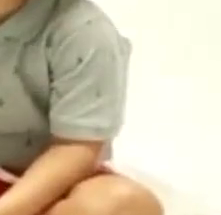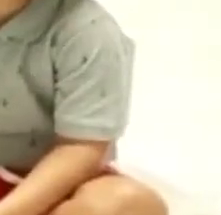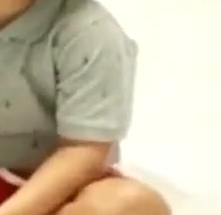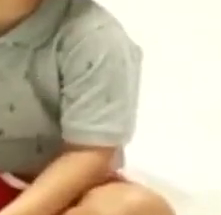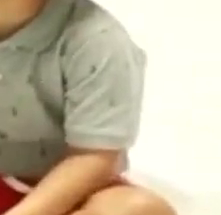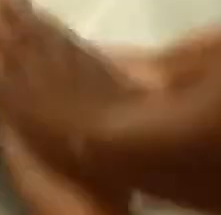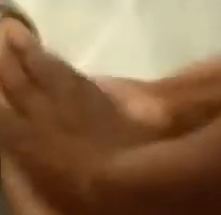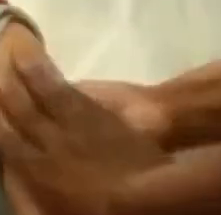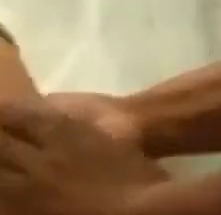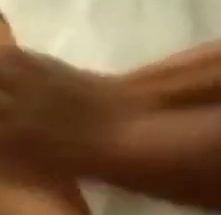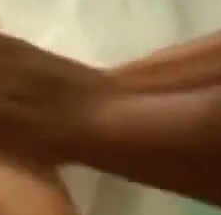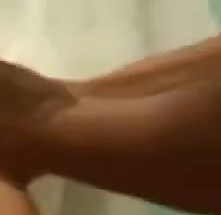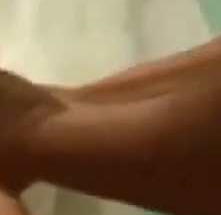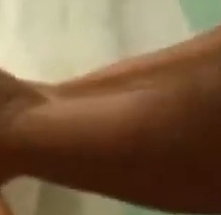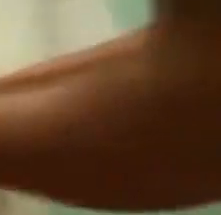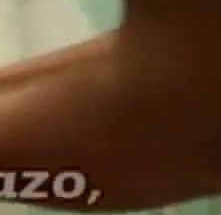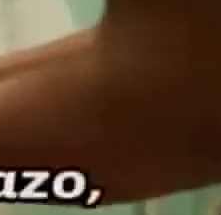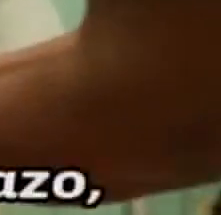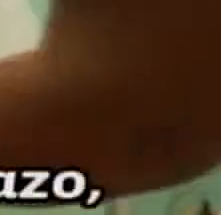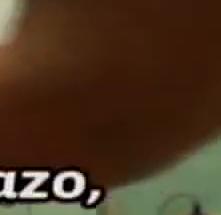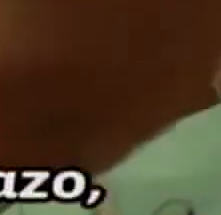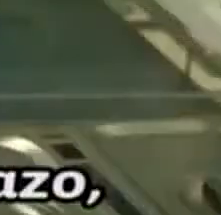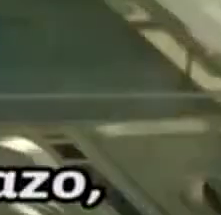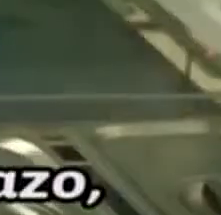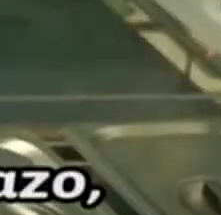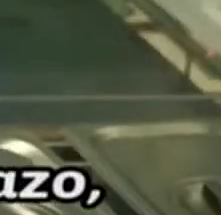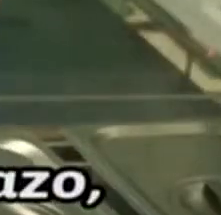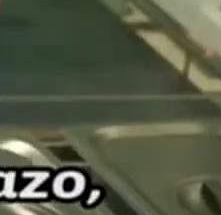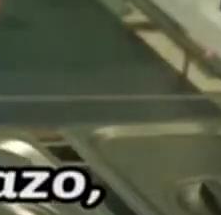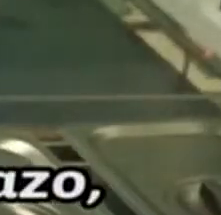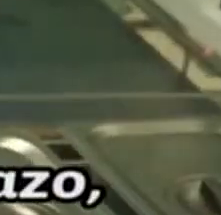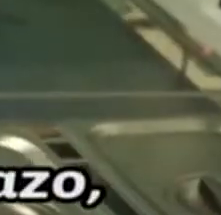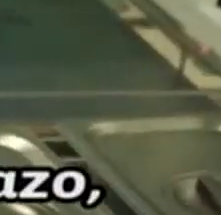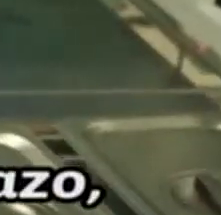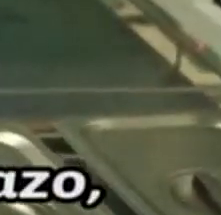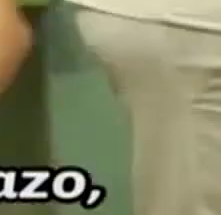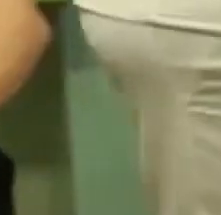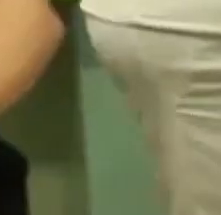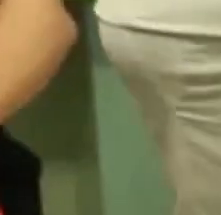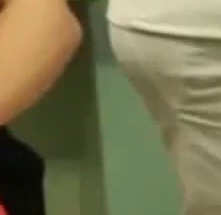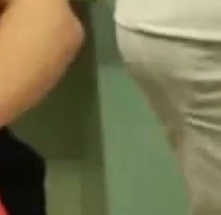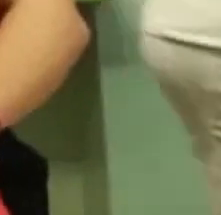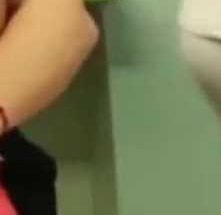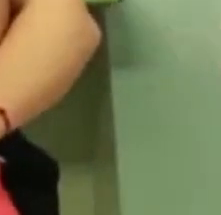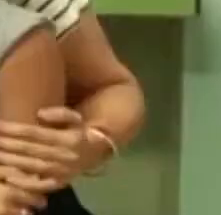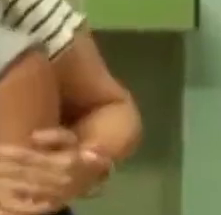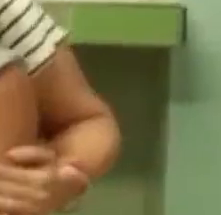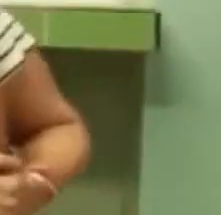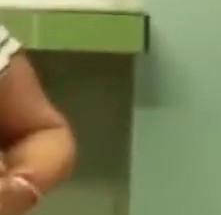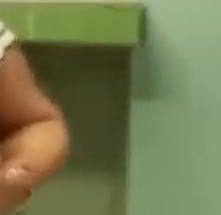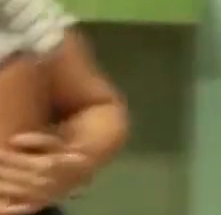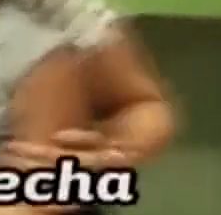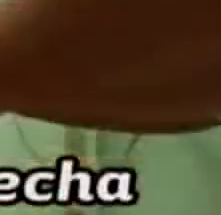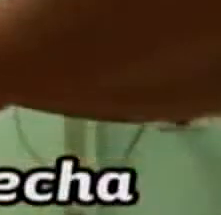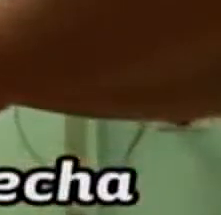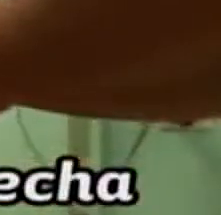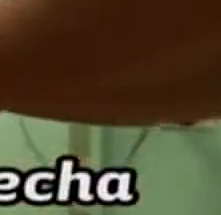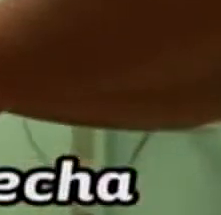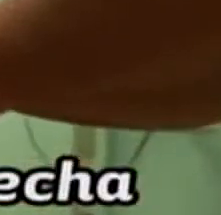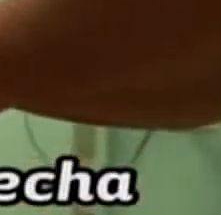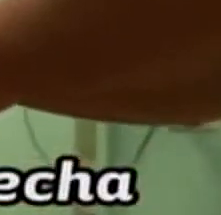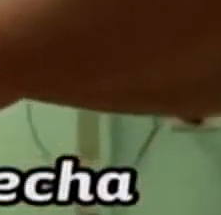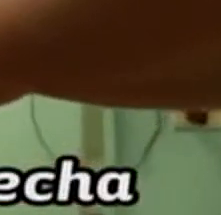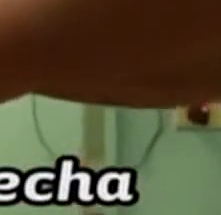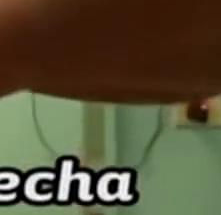99 de 100. Y me voy a vacunar en este brazo, el izquierdo, para